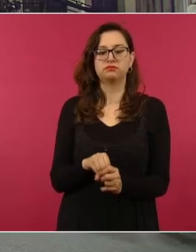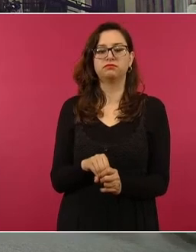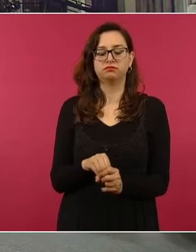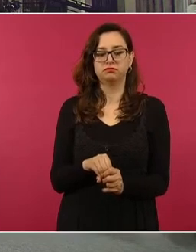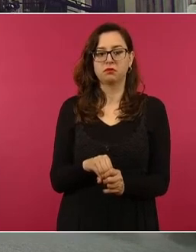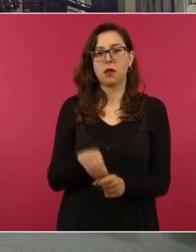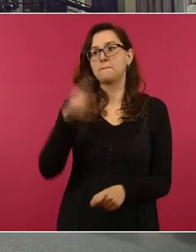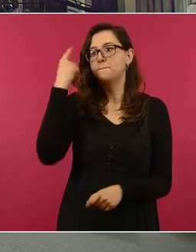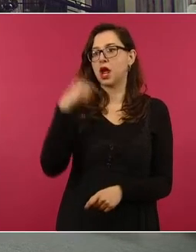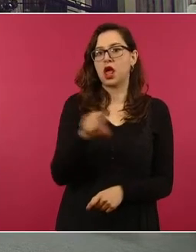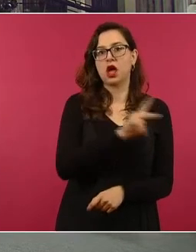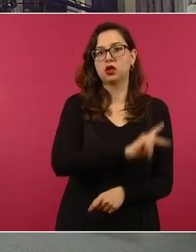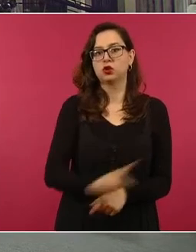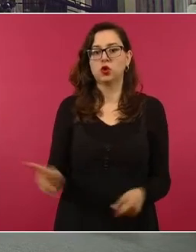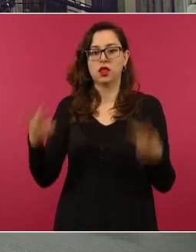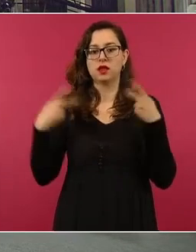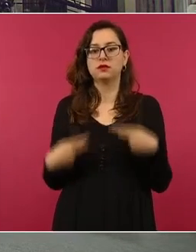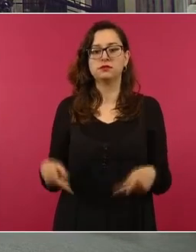universal, gratuito,